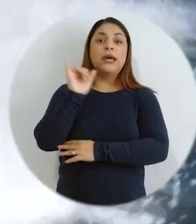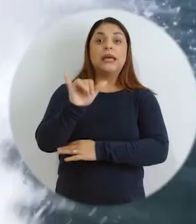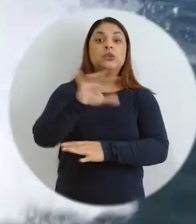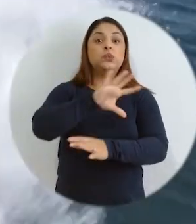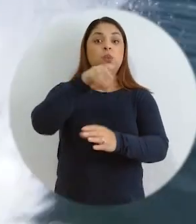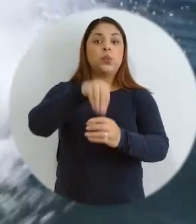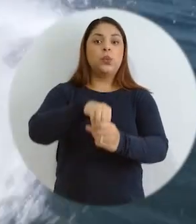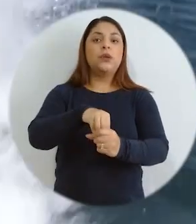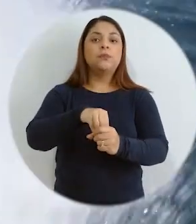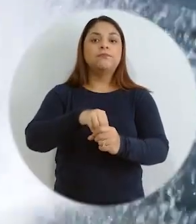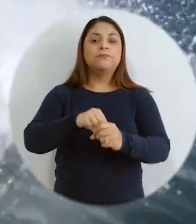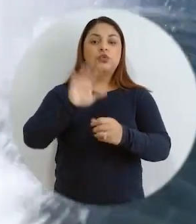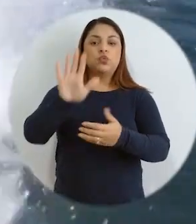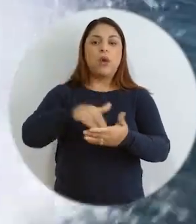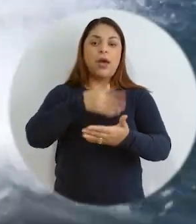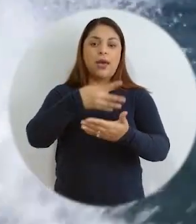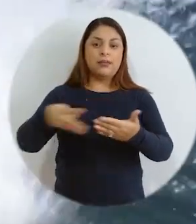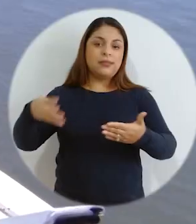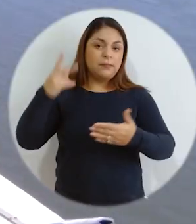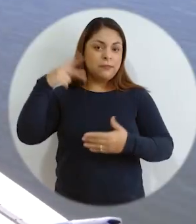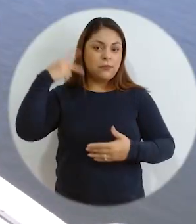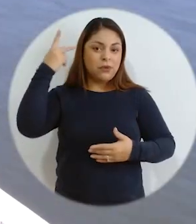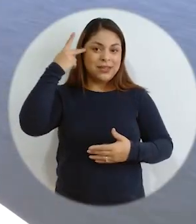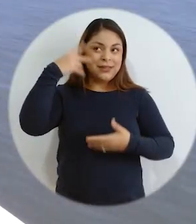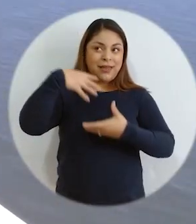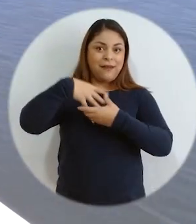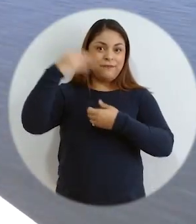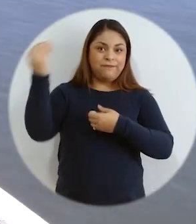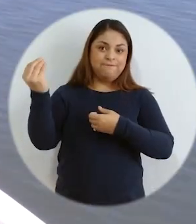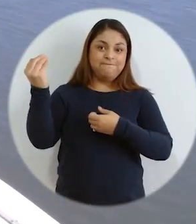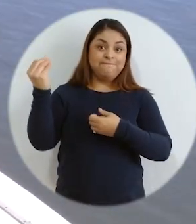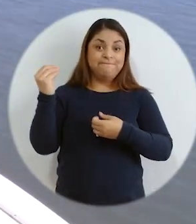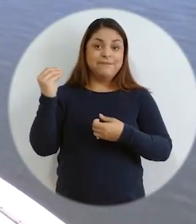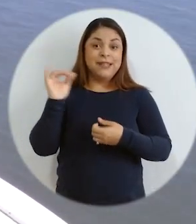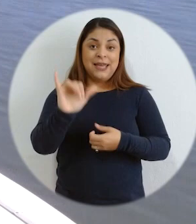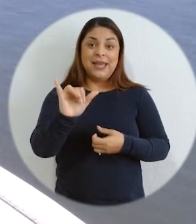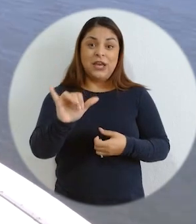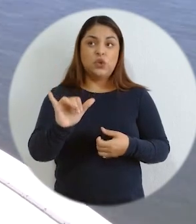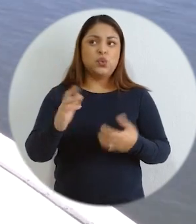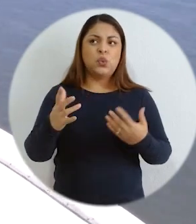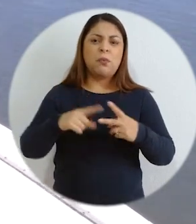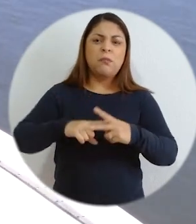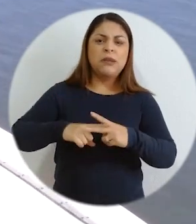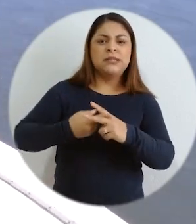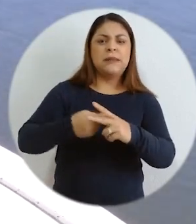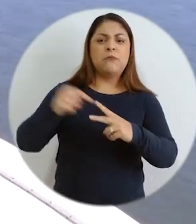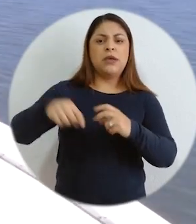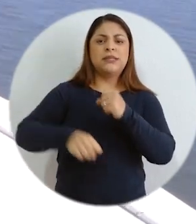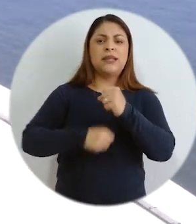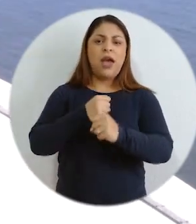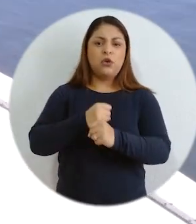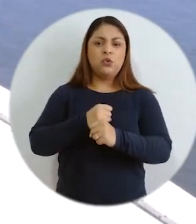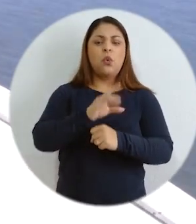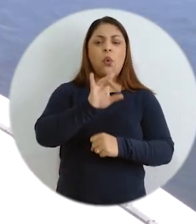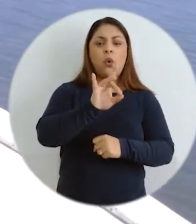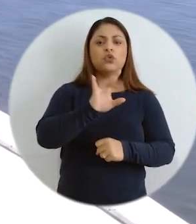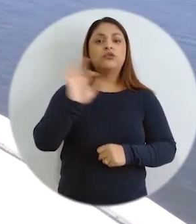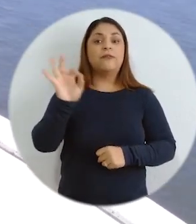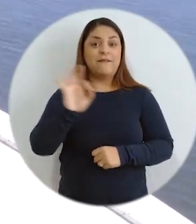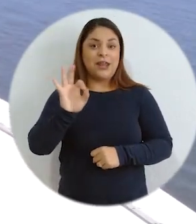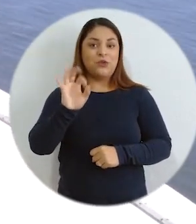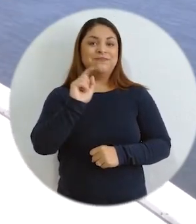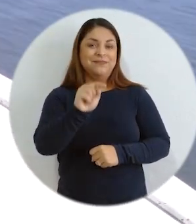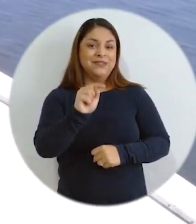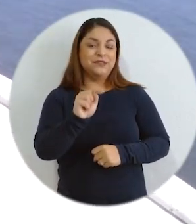ambientales, incluye esto en su agenda de política exterior. Y eso, ya usted lo mencionaba, a principios